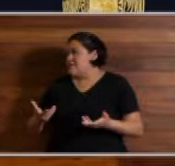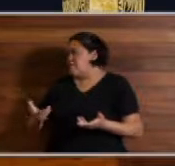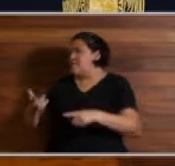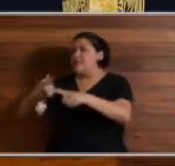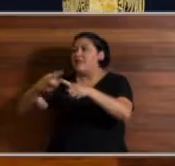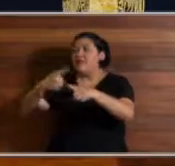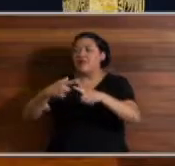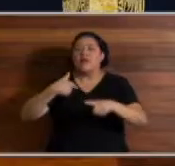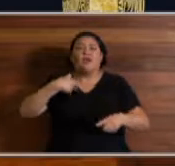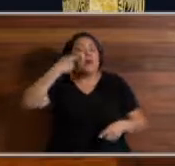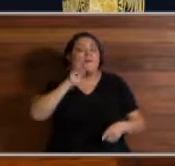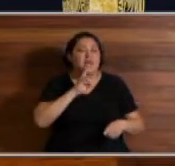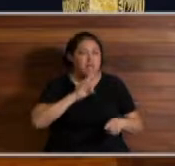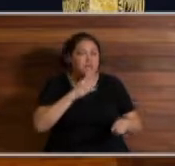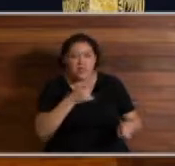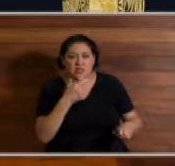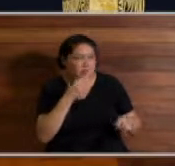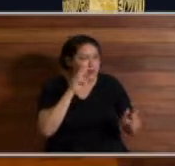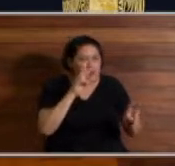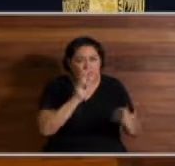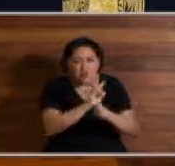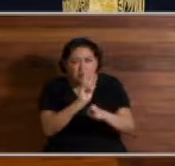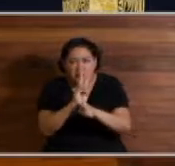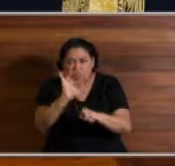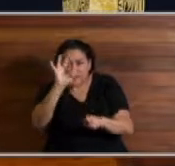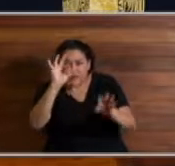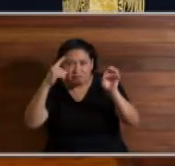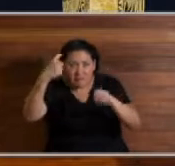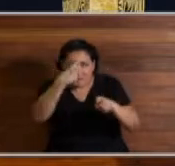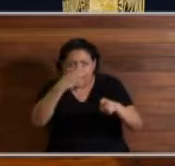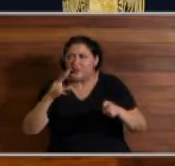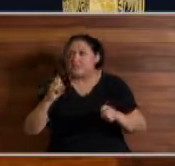el arbitraje, ¿no?, de estas prioridades?